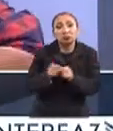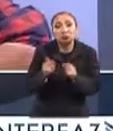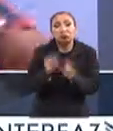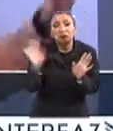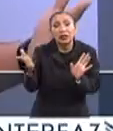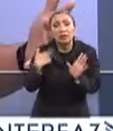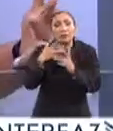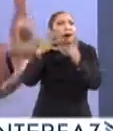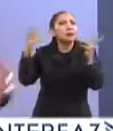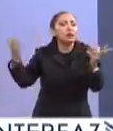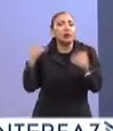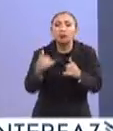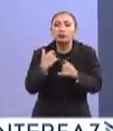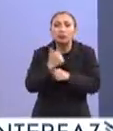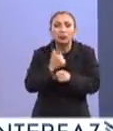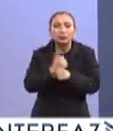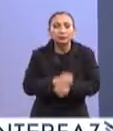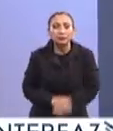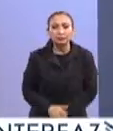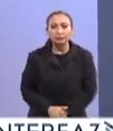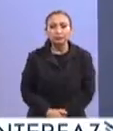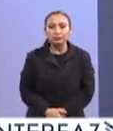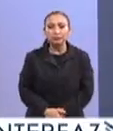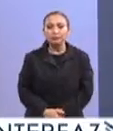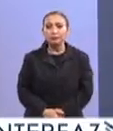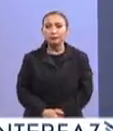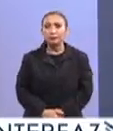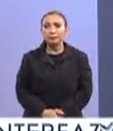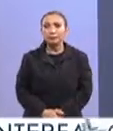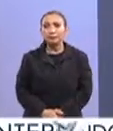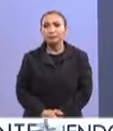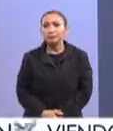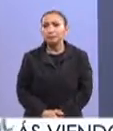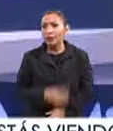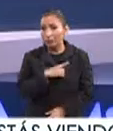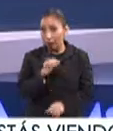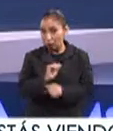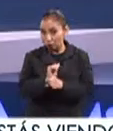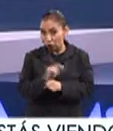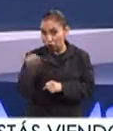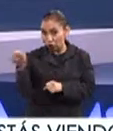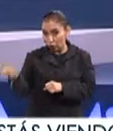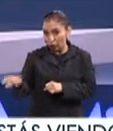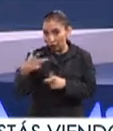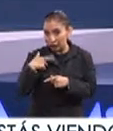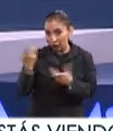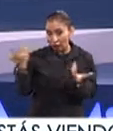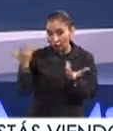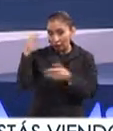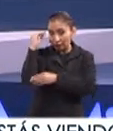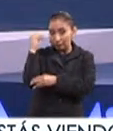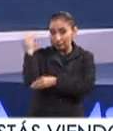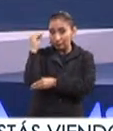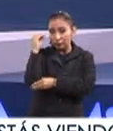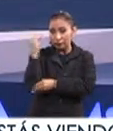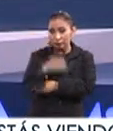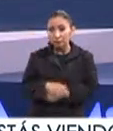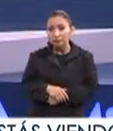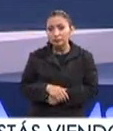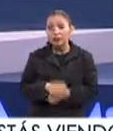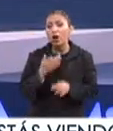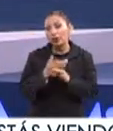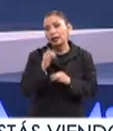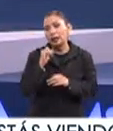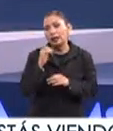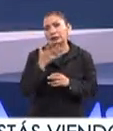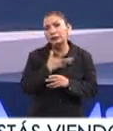y los más grandes juguetes de sus abuelitos. Claro. ¿Y tienen que ser actores los titireteros? Pues en